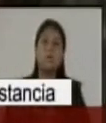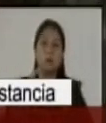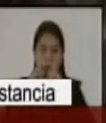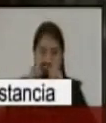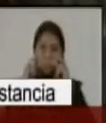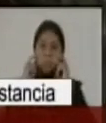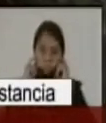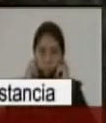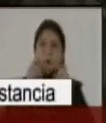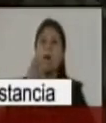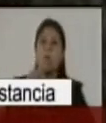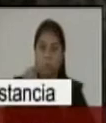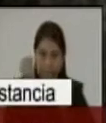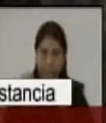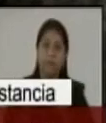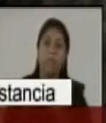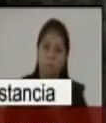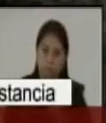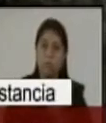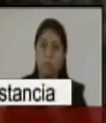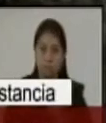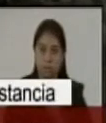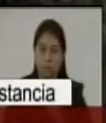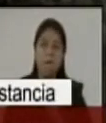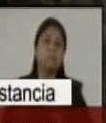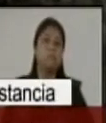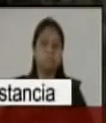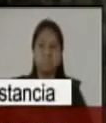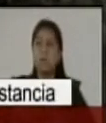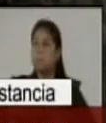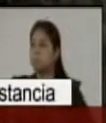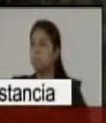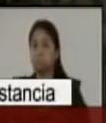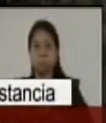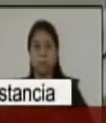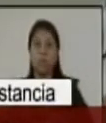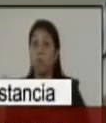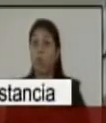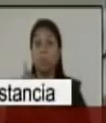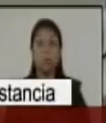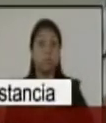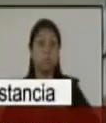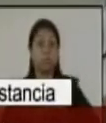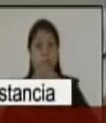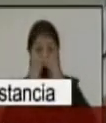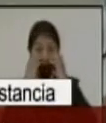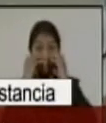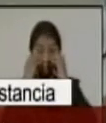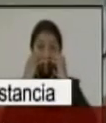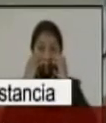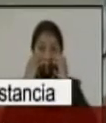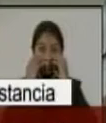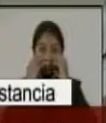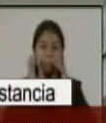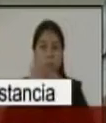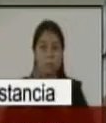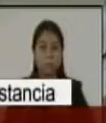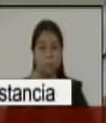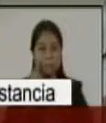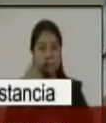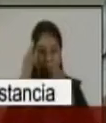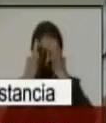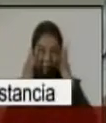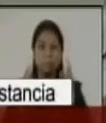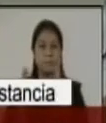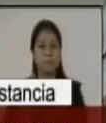que podamos tener ya más actividades si todo el mundo usamos mascarilla. Sí le puedo adelantar algo de las